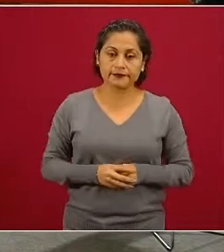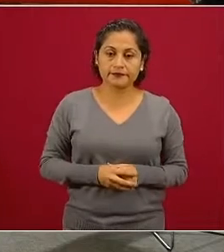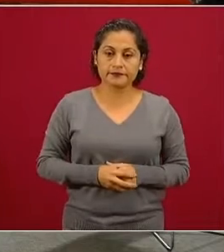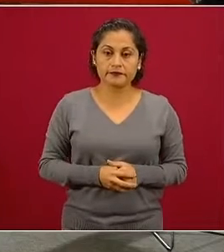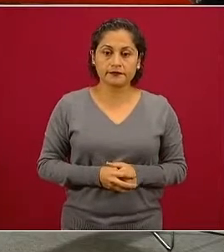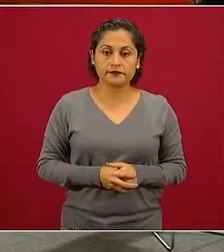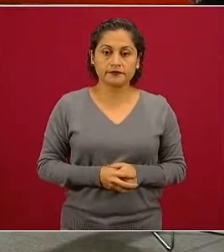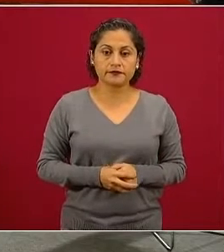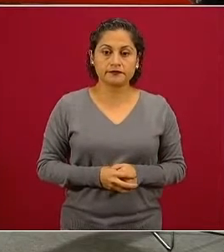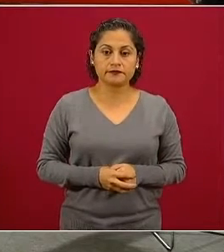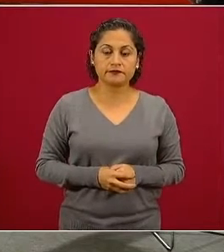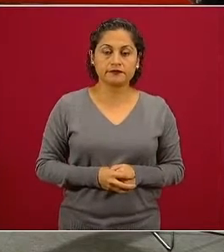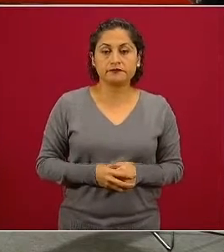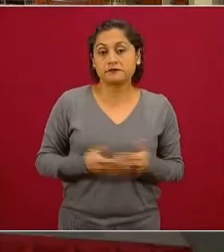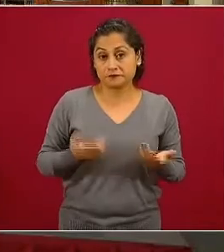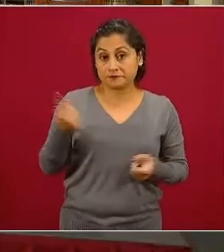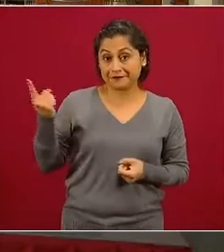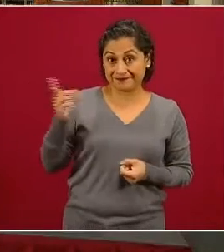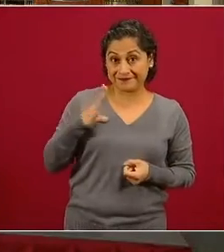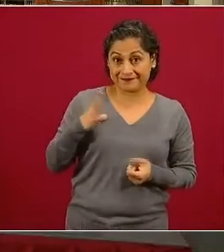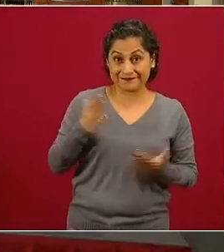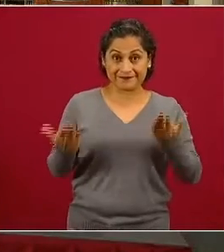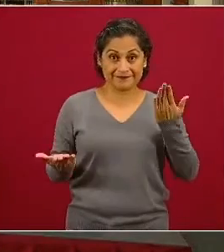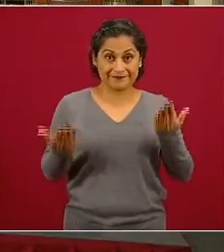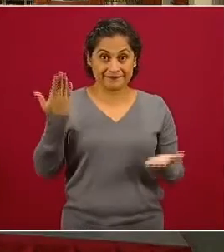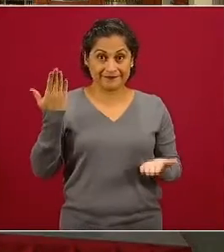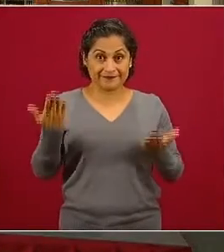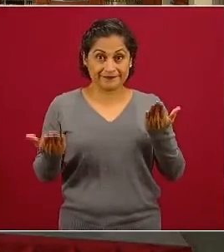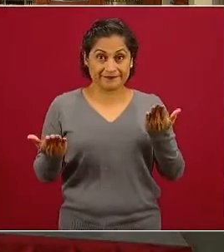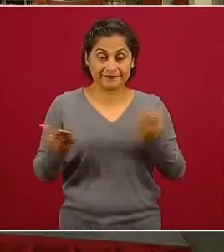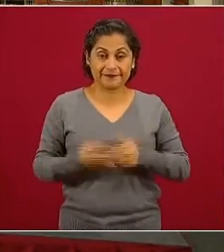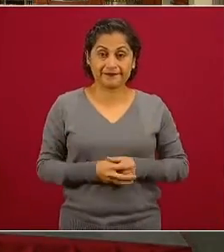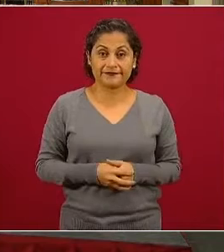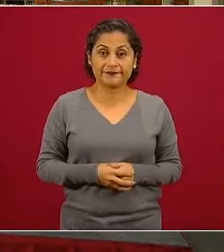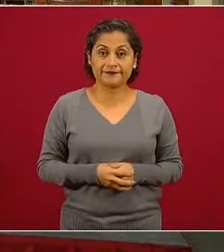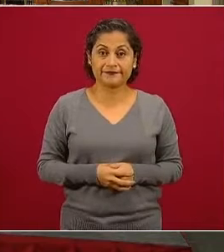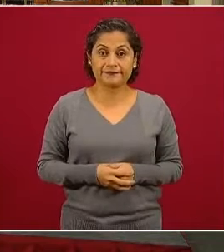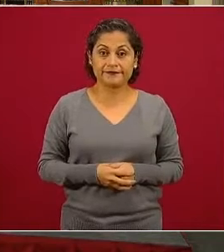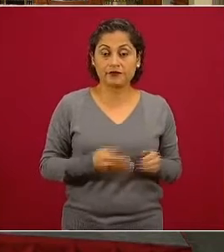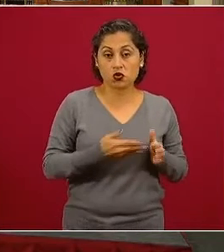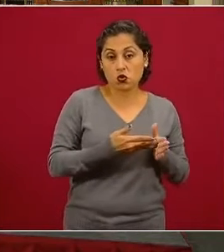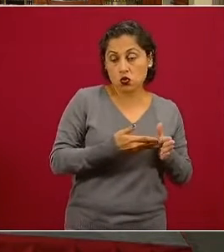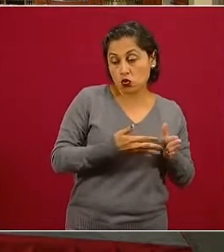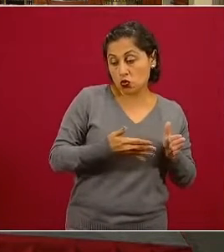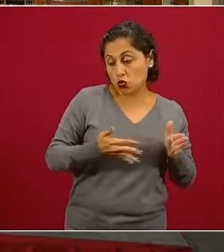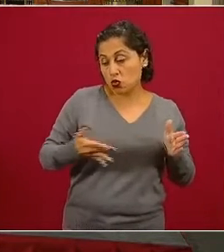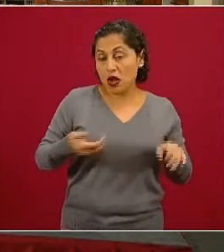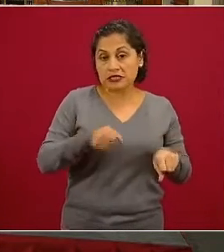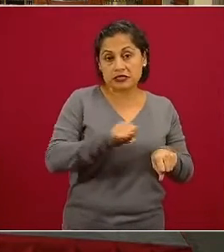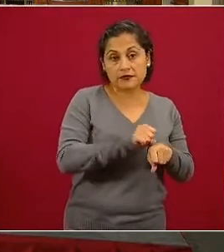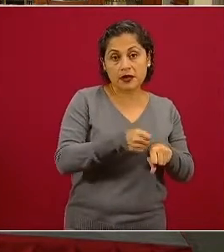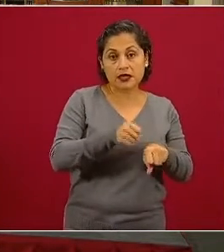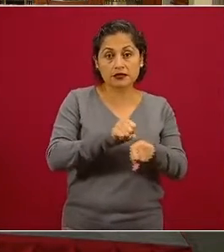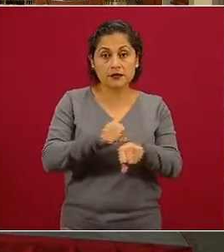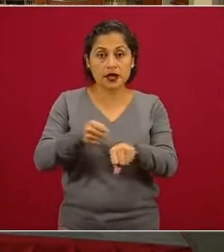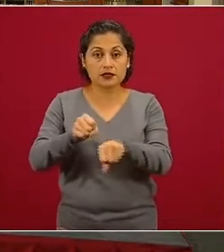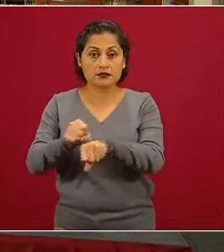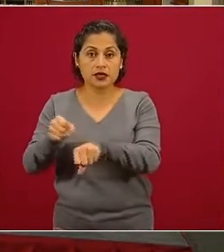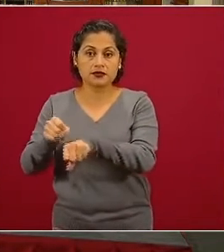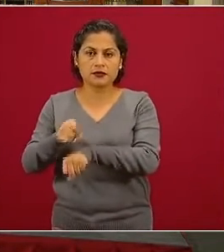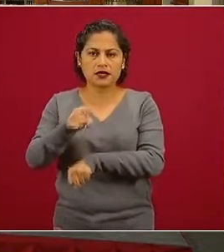de abril, que es justamente cuando se dispara en muchos sitios de Internet y en muchas